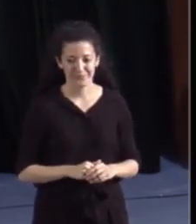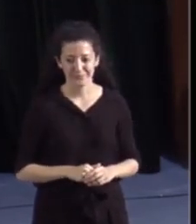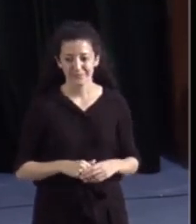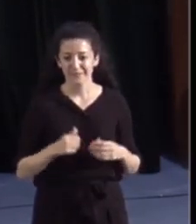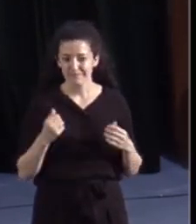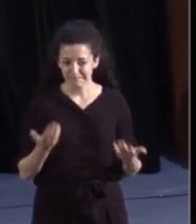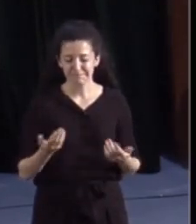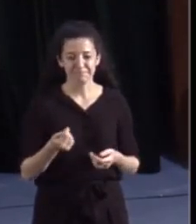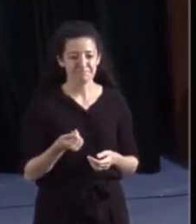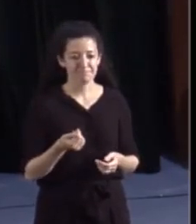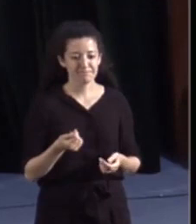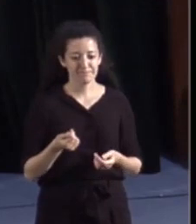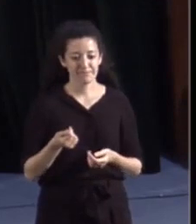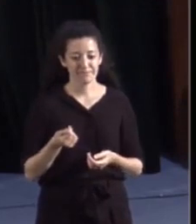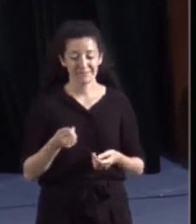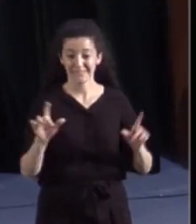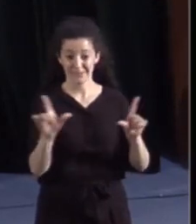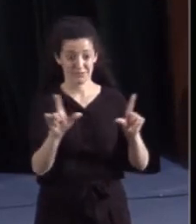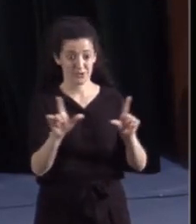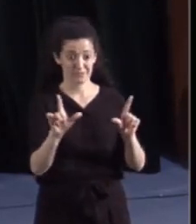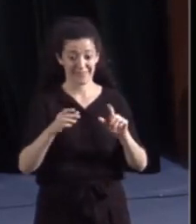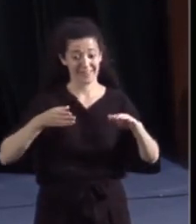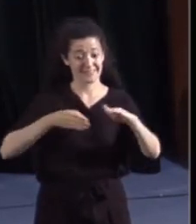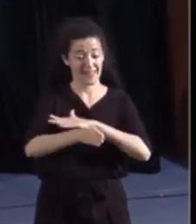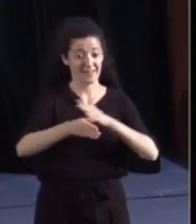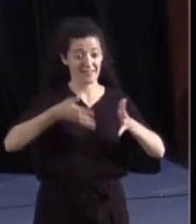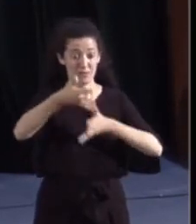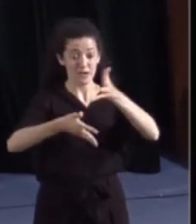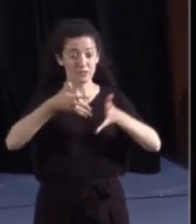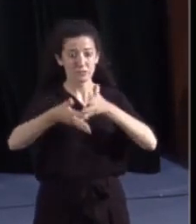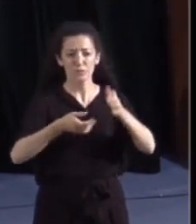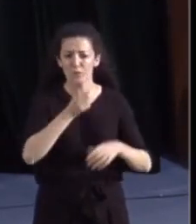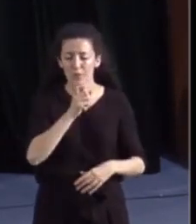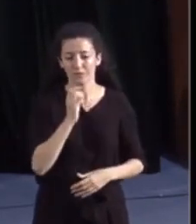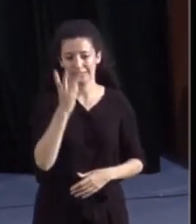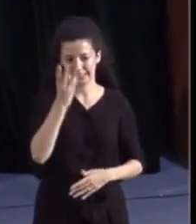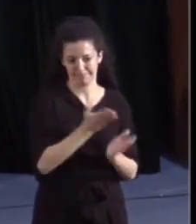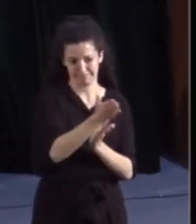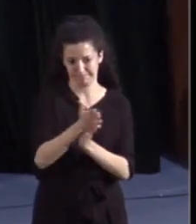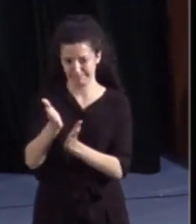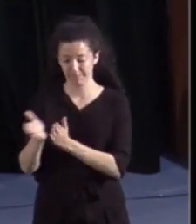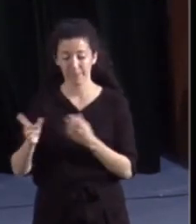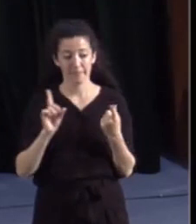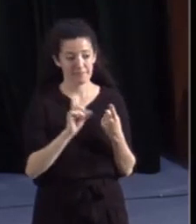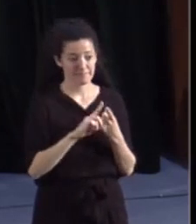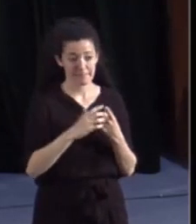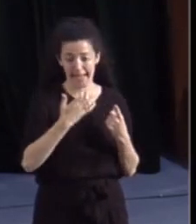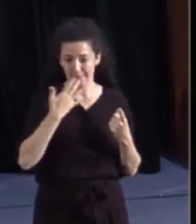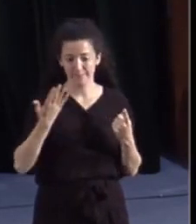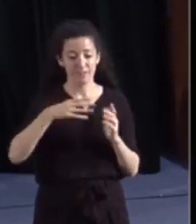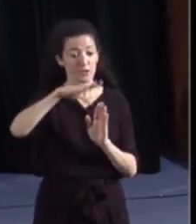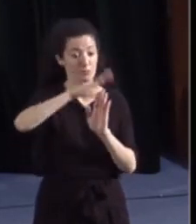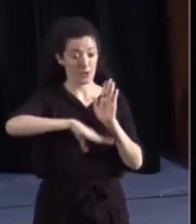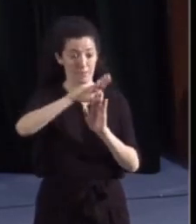la accesibilidad en lengua de signos en televisión normalmente se puede dar en tres modalidades. O bien programas que son presentados en lengua